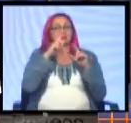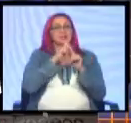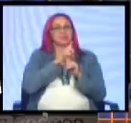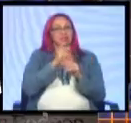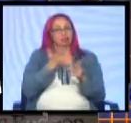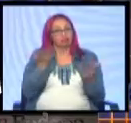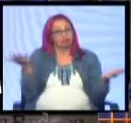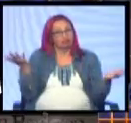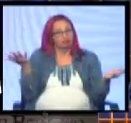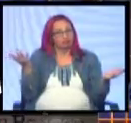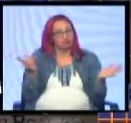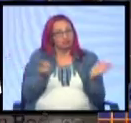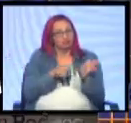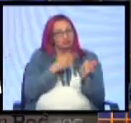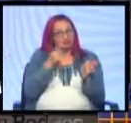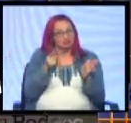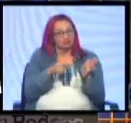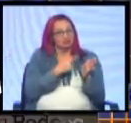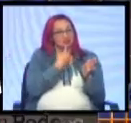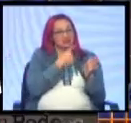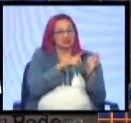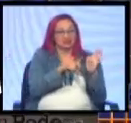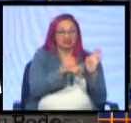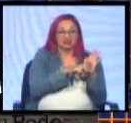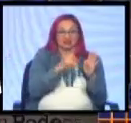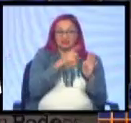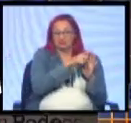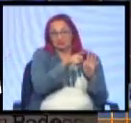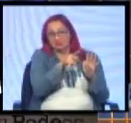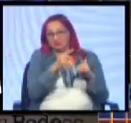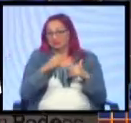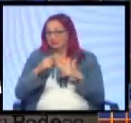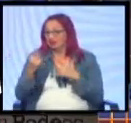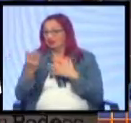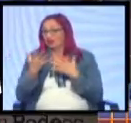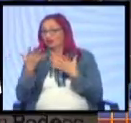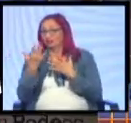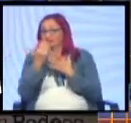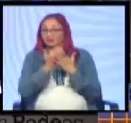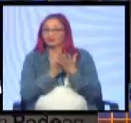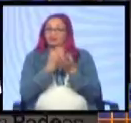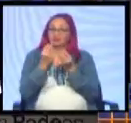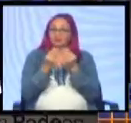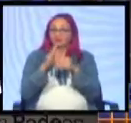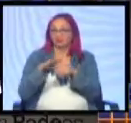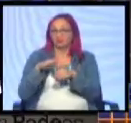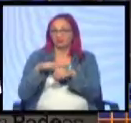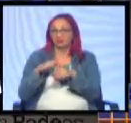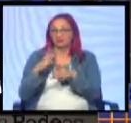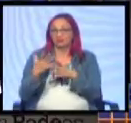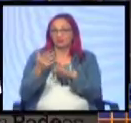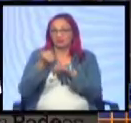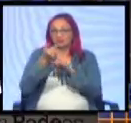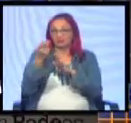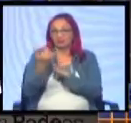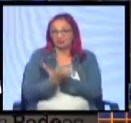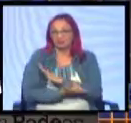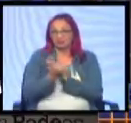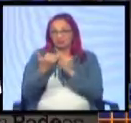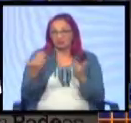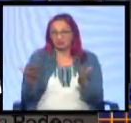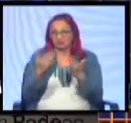dónde a veces decimos es ilegal para, pero como es de tal cosa, entonces lo permitimos, o con este proyecto que se